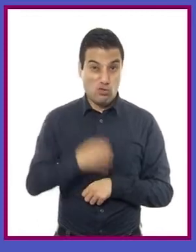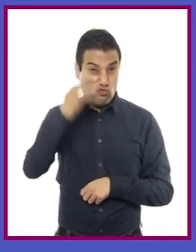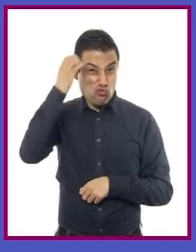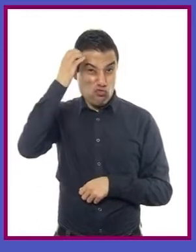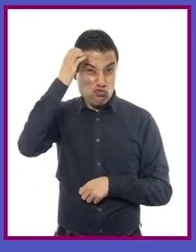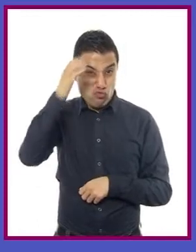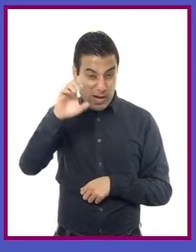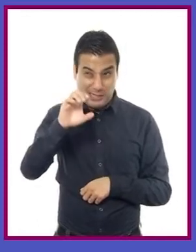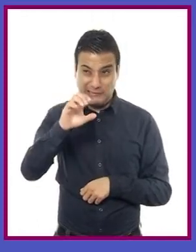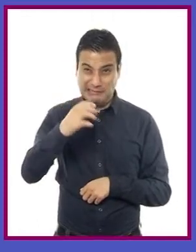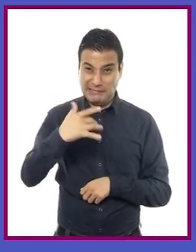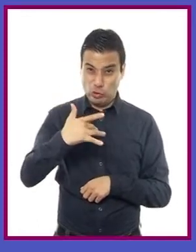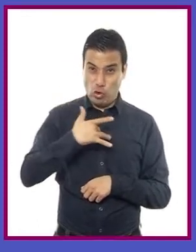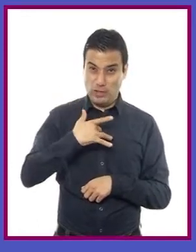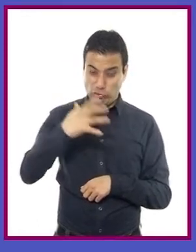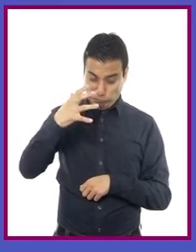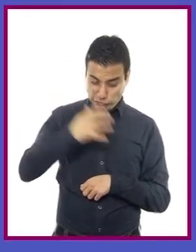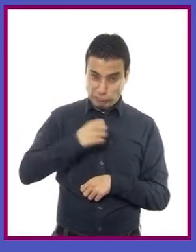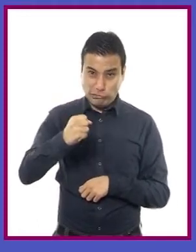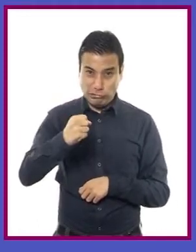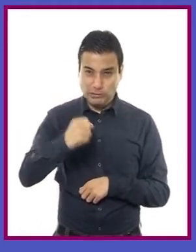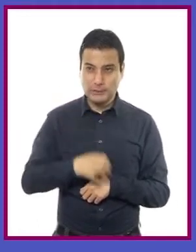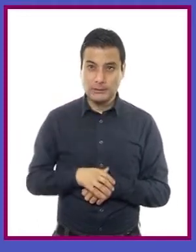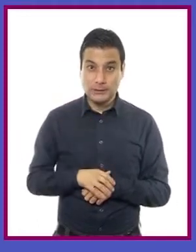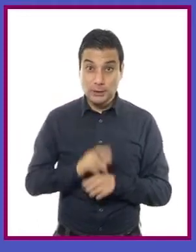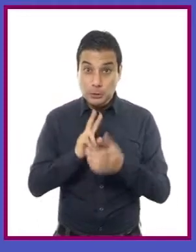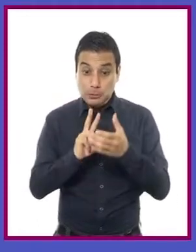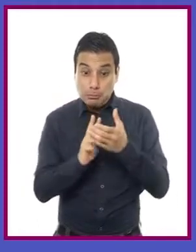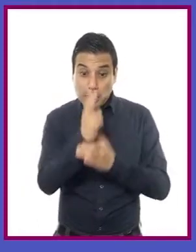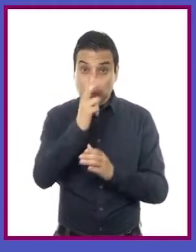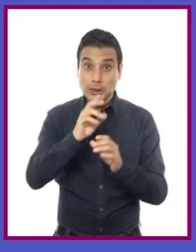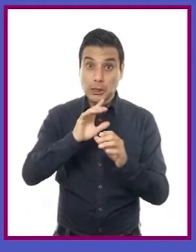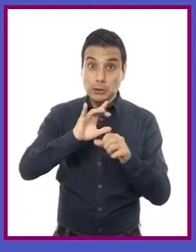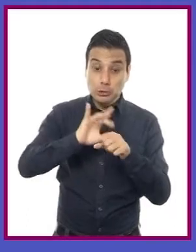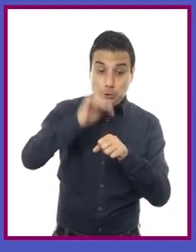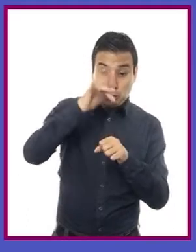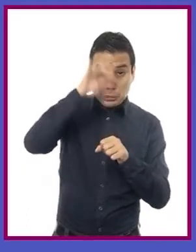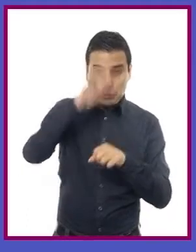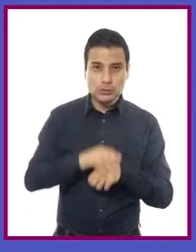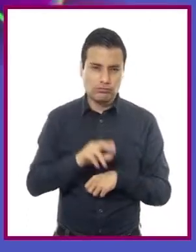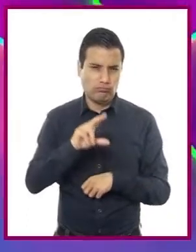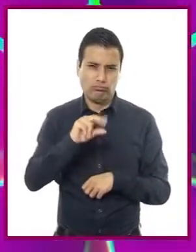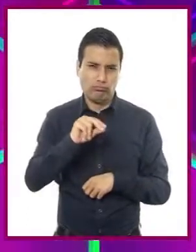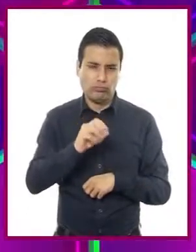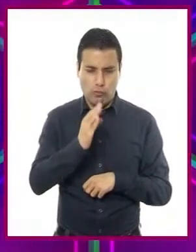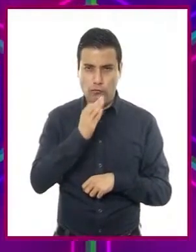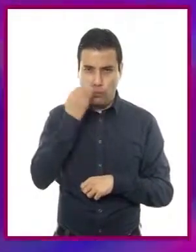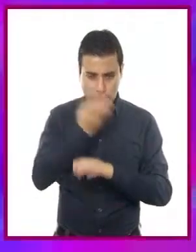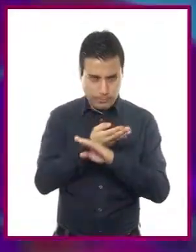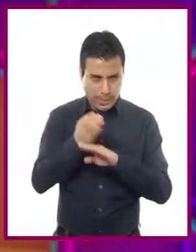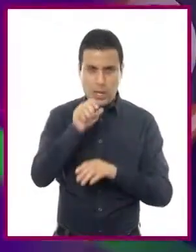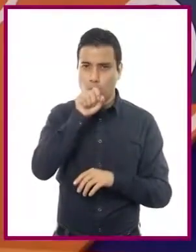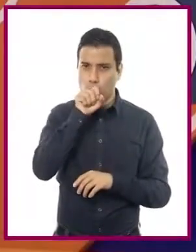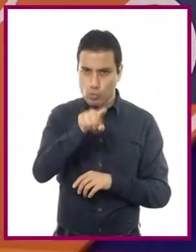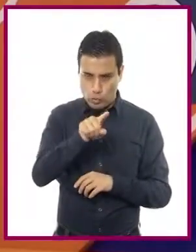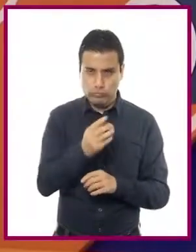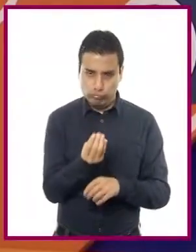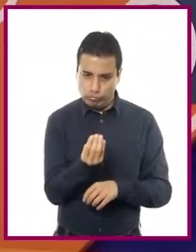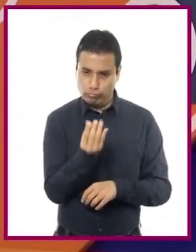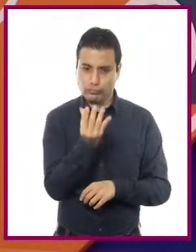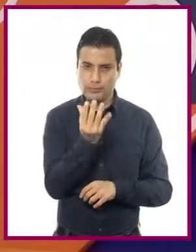me arranca el corazón con que vivo, cardo ni ortiga cultivo la rosa blanca.